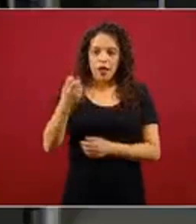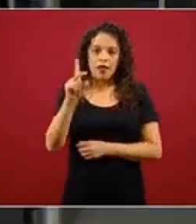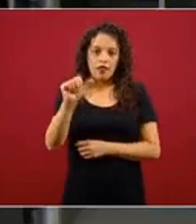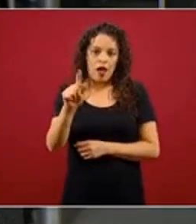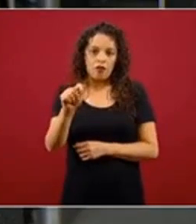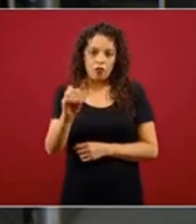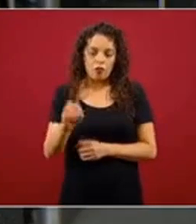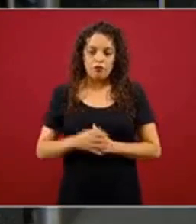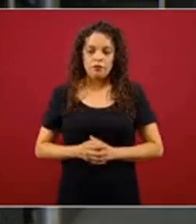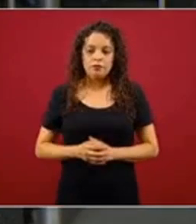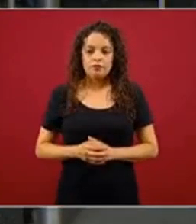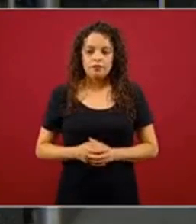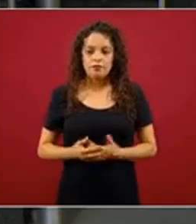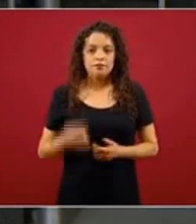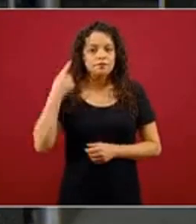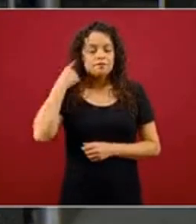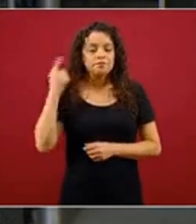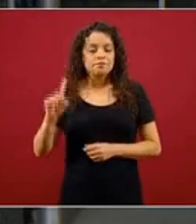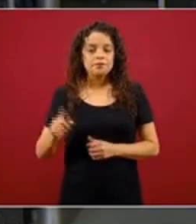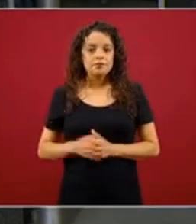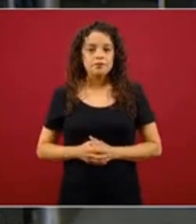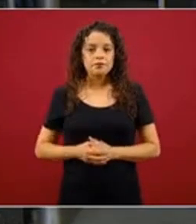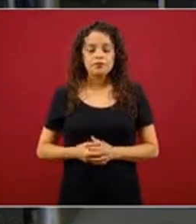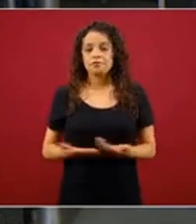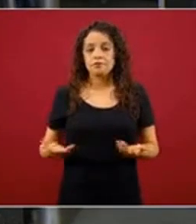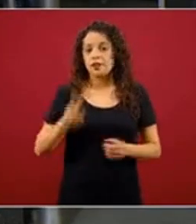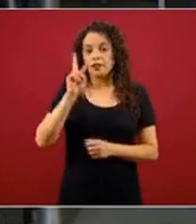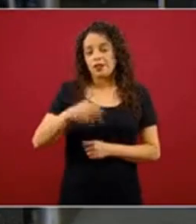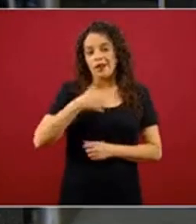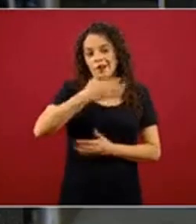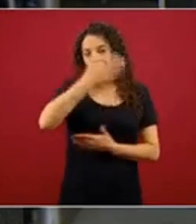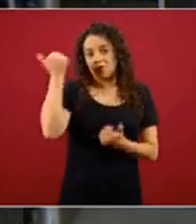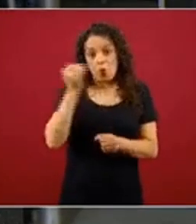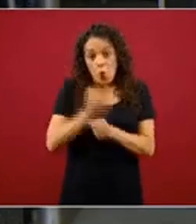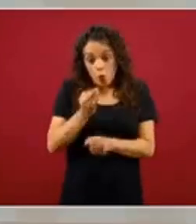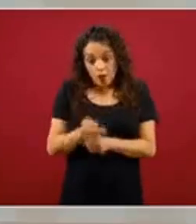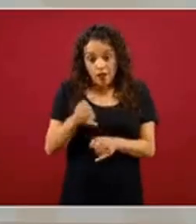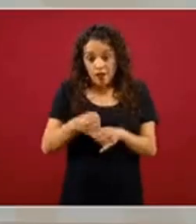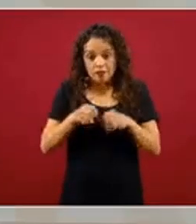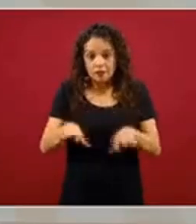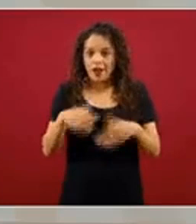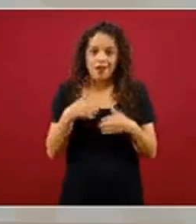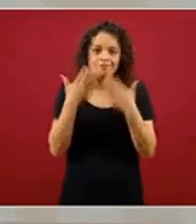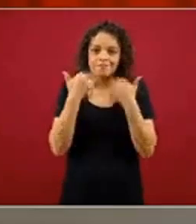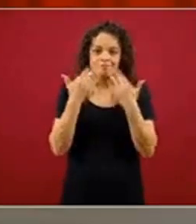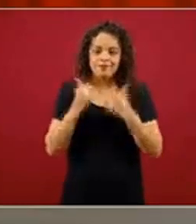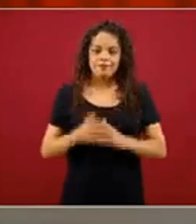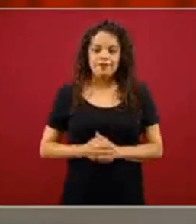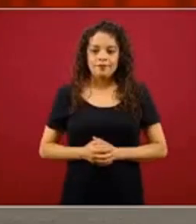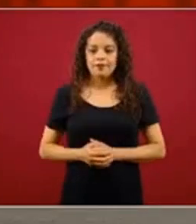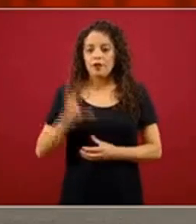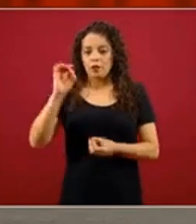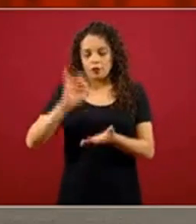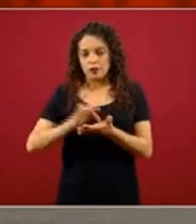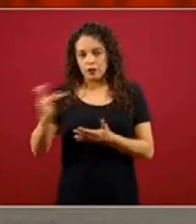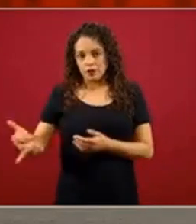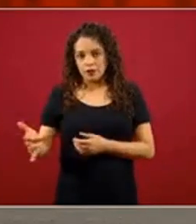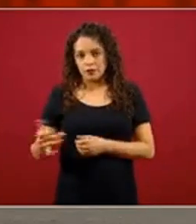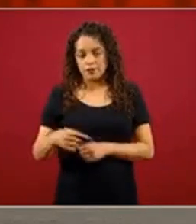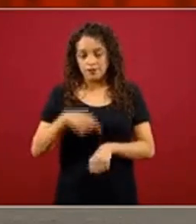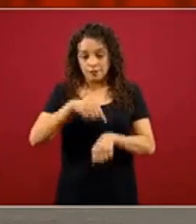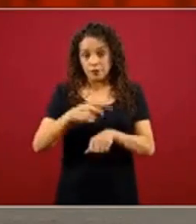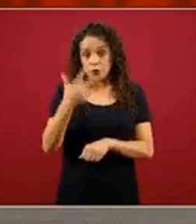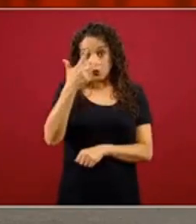No lo sabríamos en este momento, no tendría esa información. Gracias. Termino con un mensaje, aunque ya son las